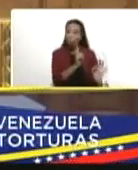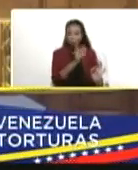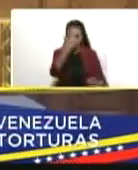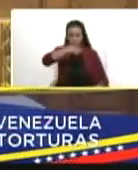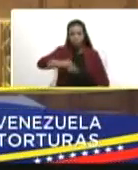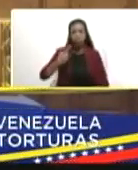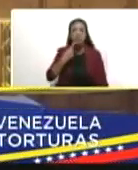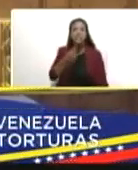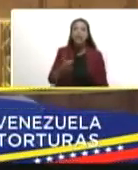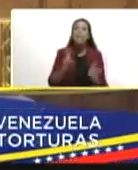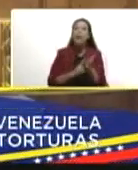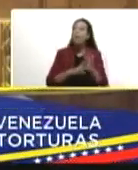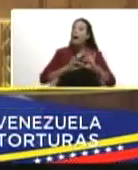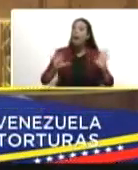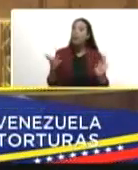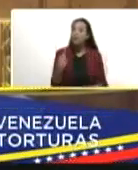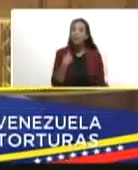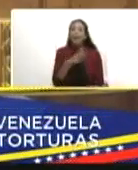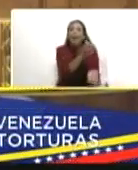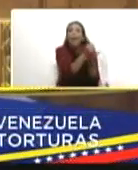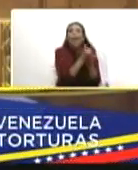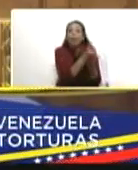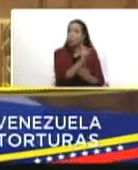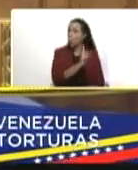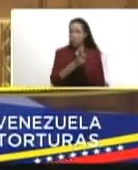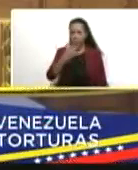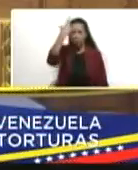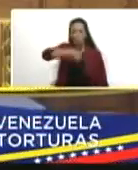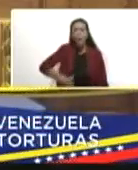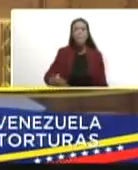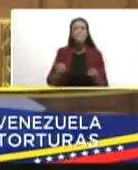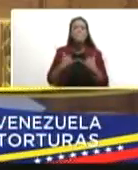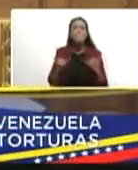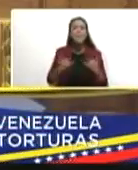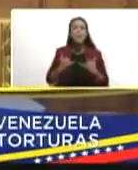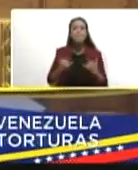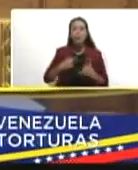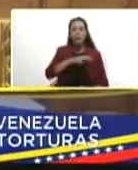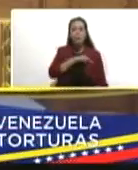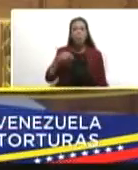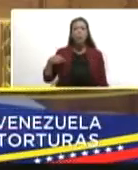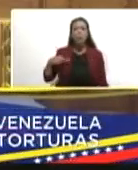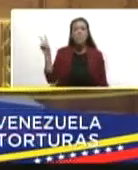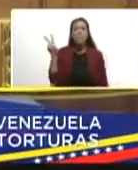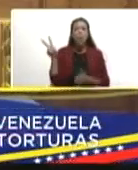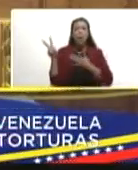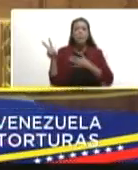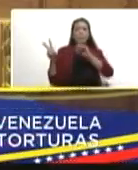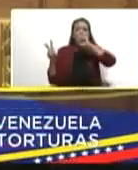para decir nuestras verdades no nuestras posiciones son nuestras